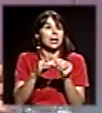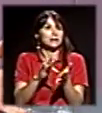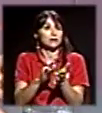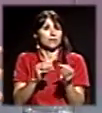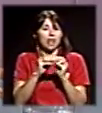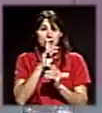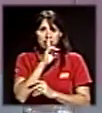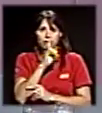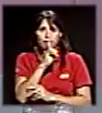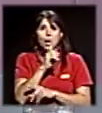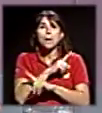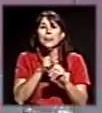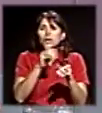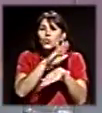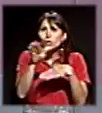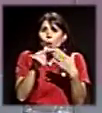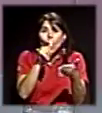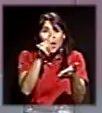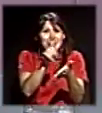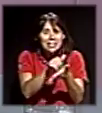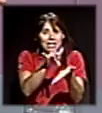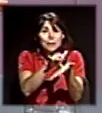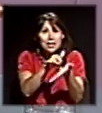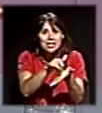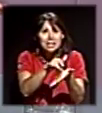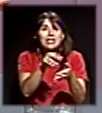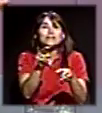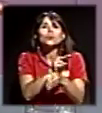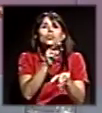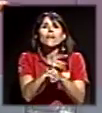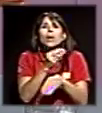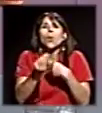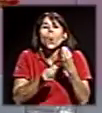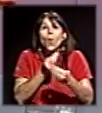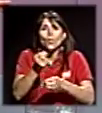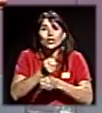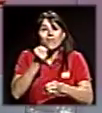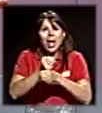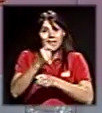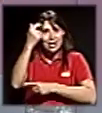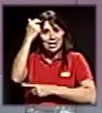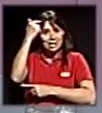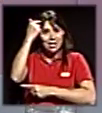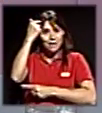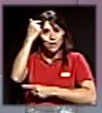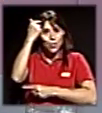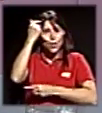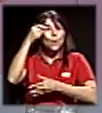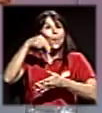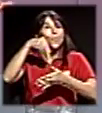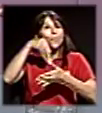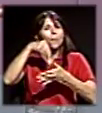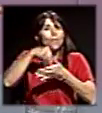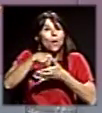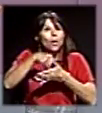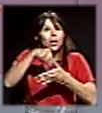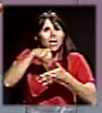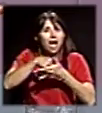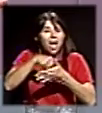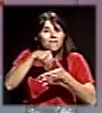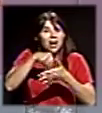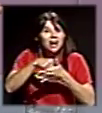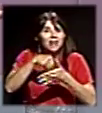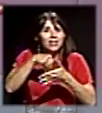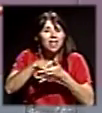sofisticados pero todas esas eran eh cómo trabajaban el cerebro bloqueaban la recaptura de serotonina en el